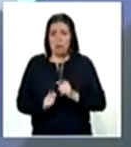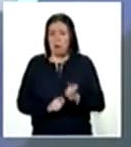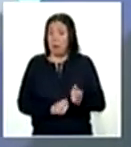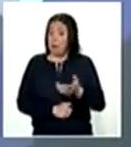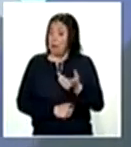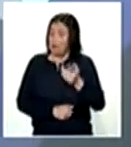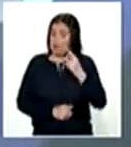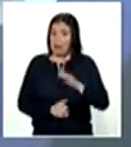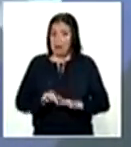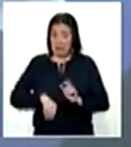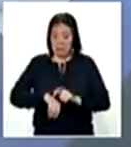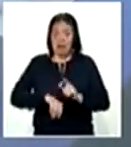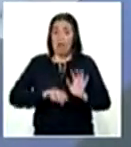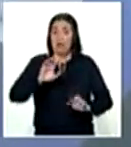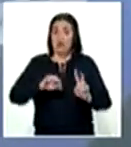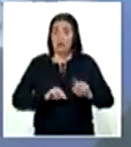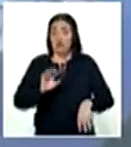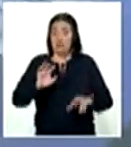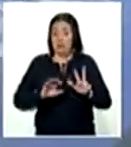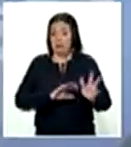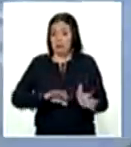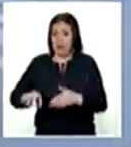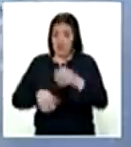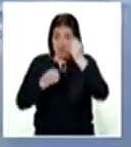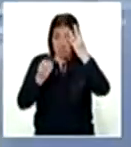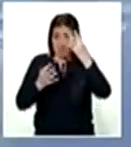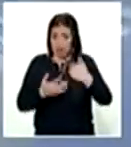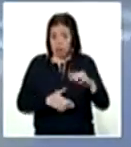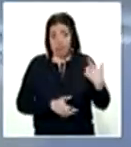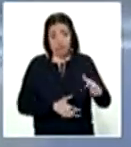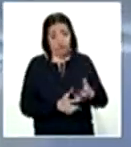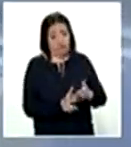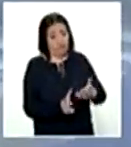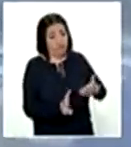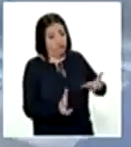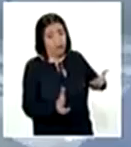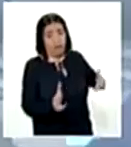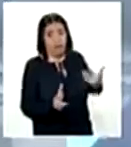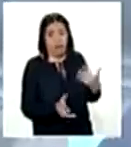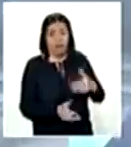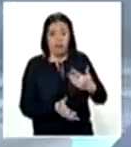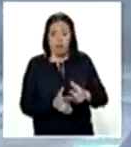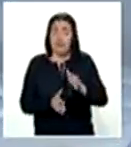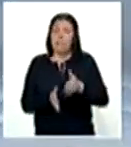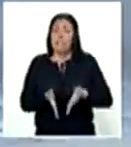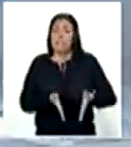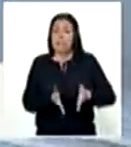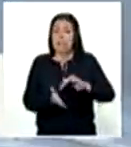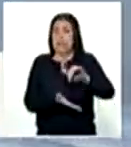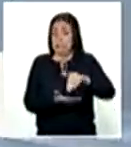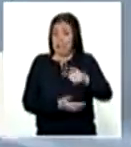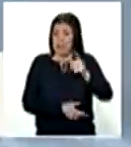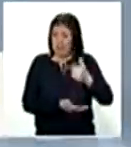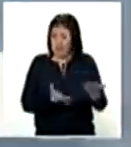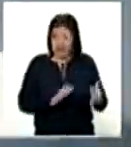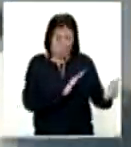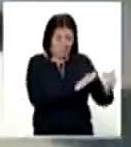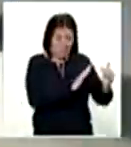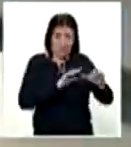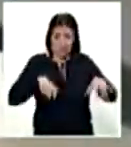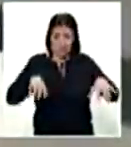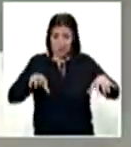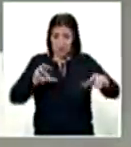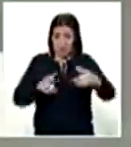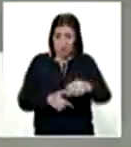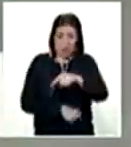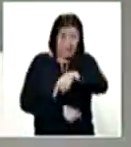Bien, 12 y 12 y seguimos con la información. Nuevamente el tránsito en la carretera central estuvo interrumpido. Esta vez pobladores de los centros poblados Cupiche